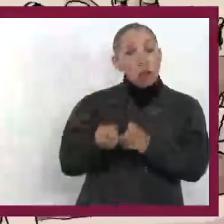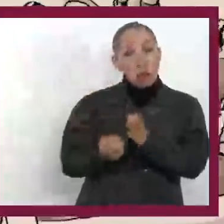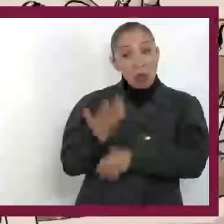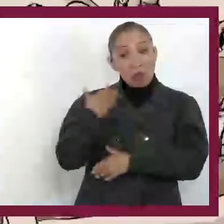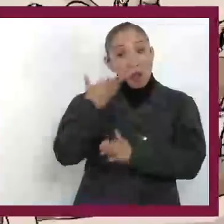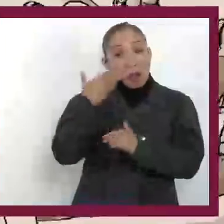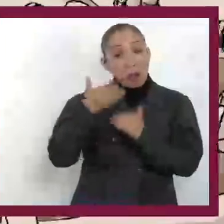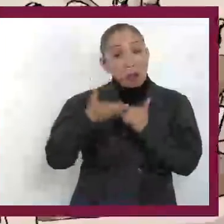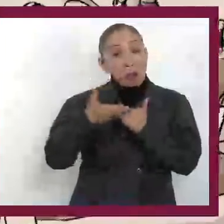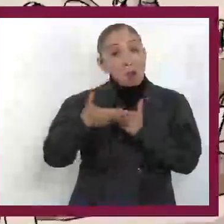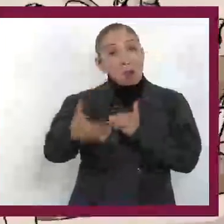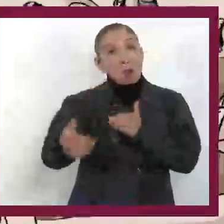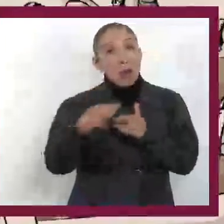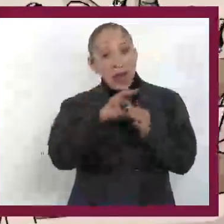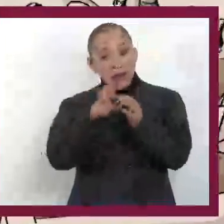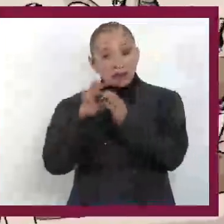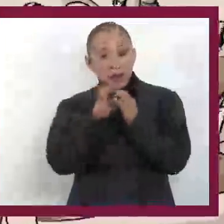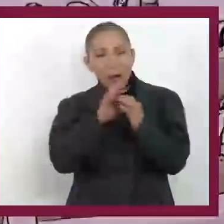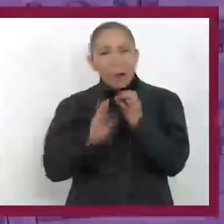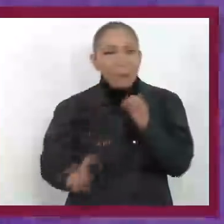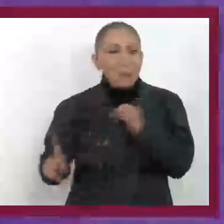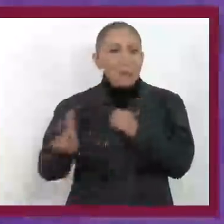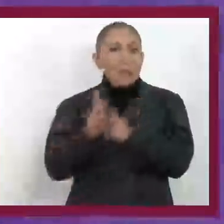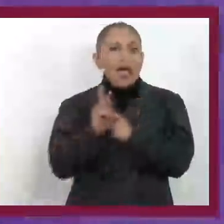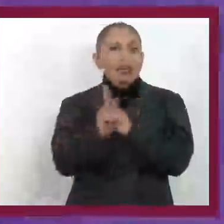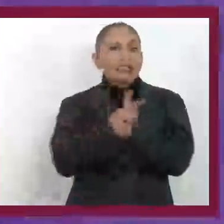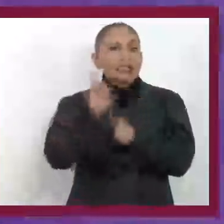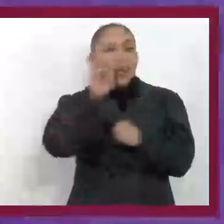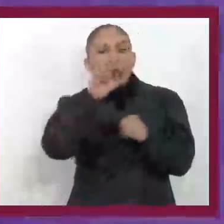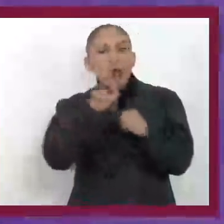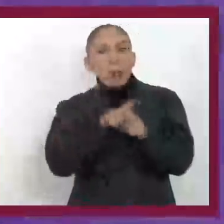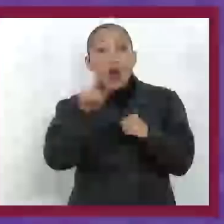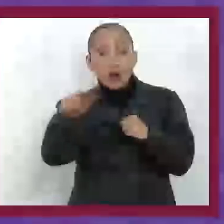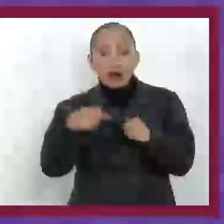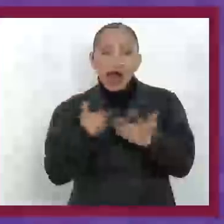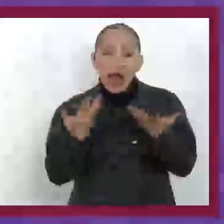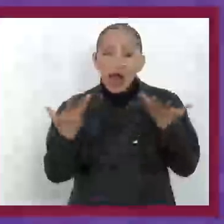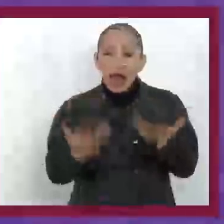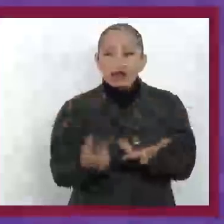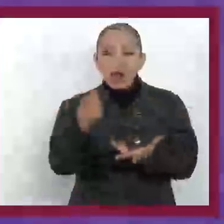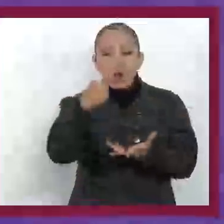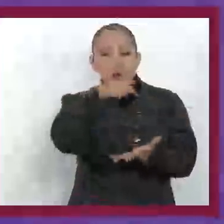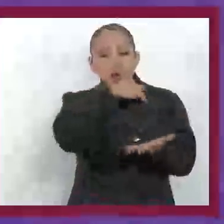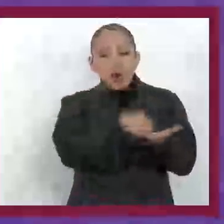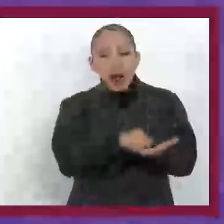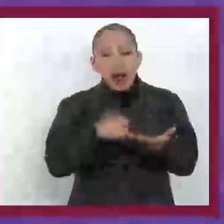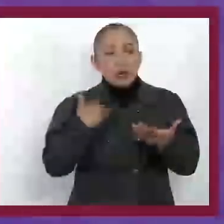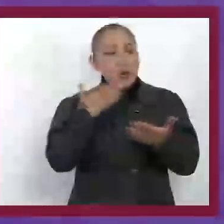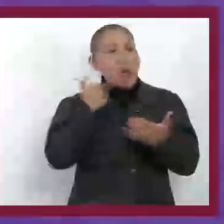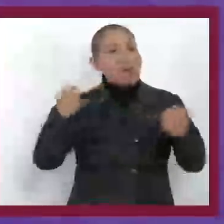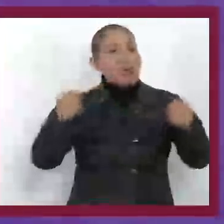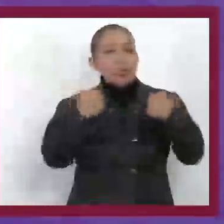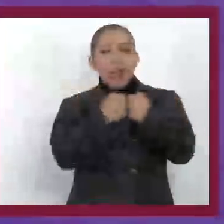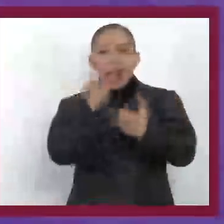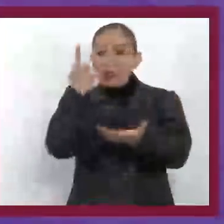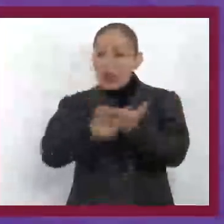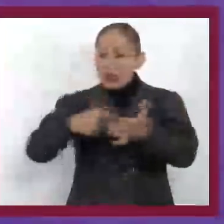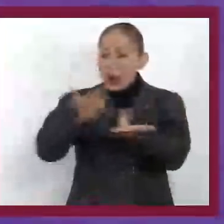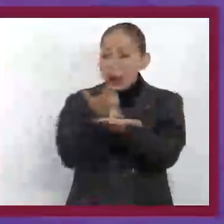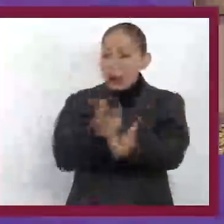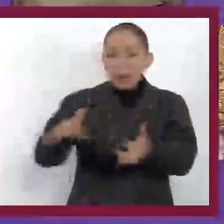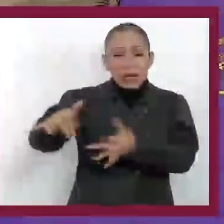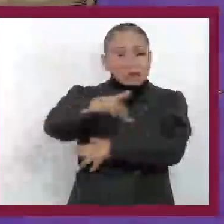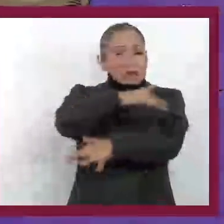nueva etapa en la unión de los pueblos de Europa, mediante la creación de un espacio sin fronteras interiores,